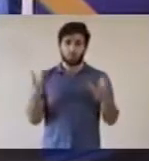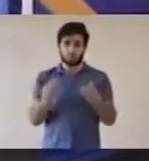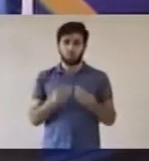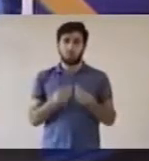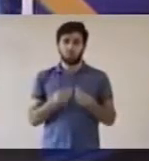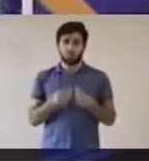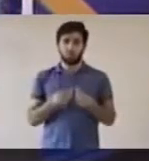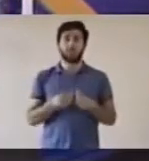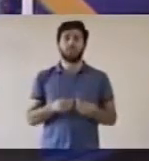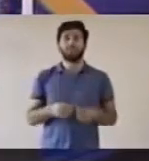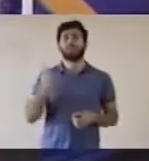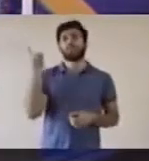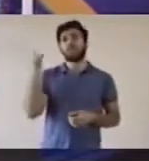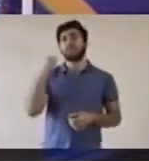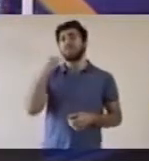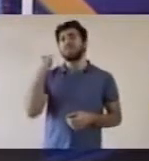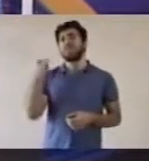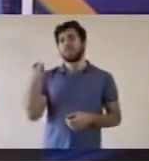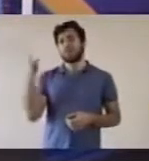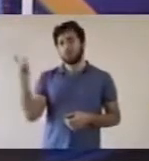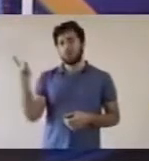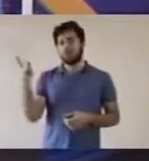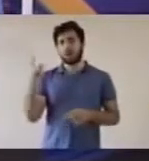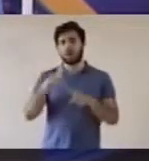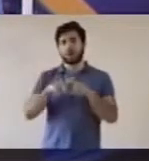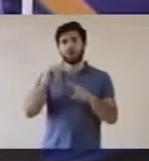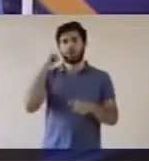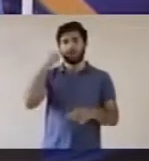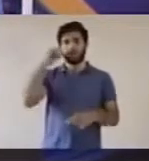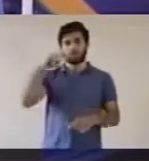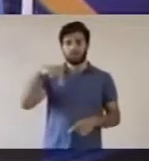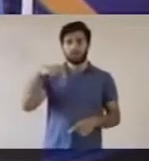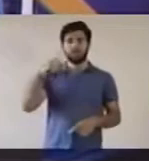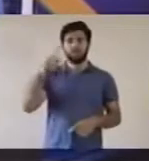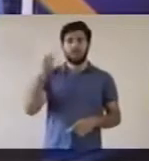a practicar juntos. Y Wichimal, escuchemos.